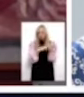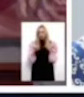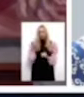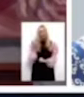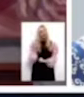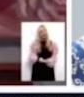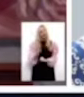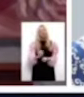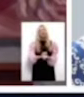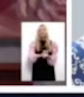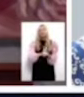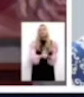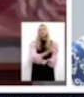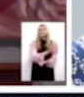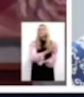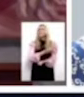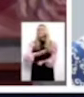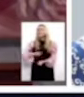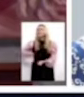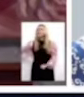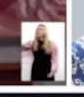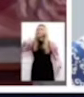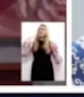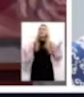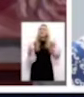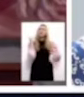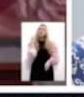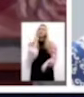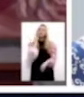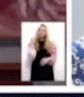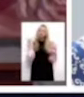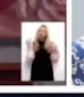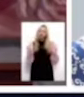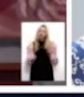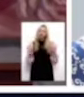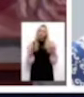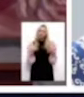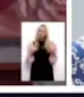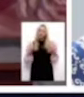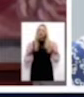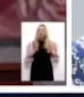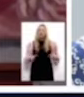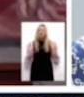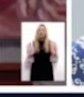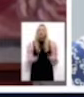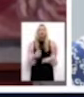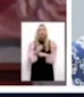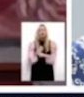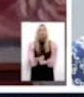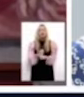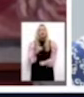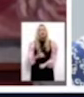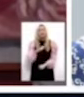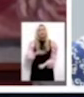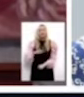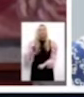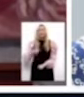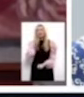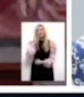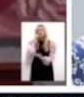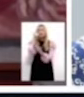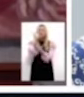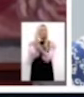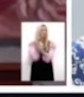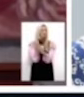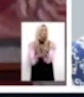caso la de justicia. Pero ya ayer en la mañana, este rumor que en un momento dado surgió de que